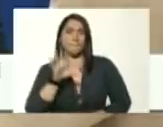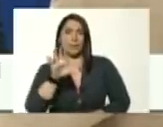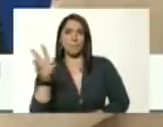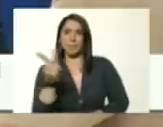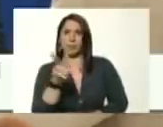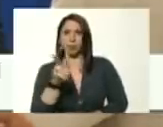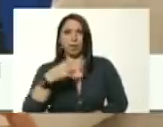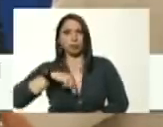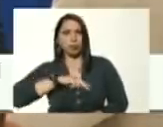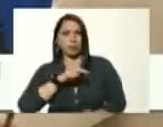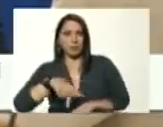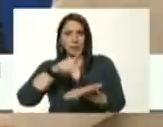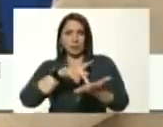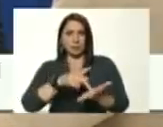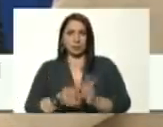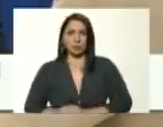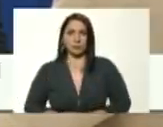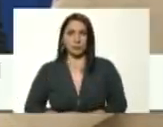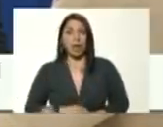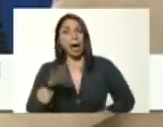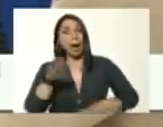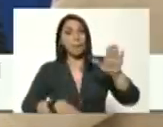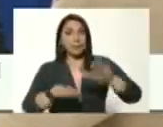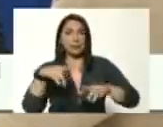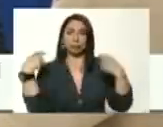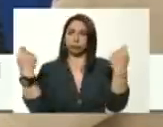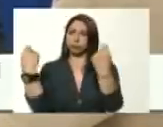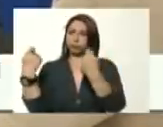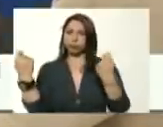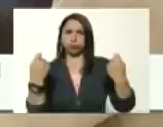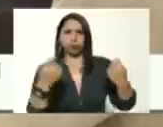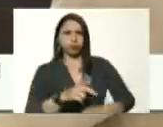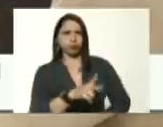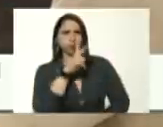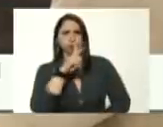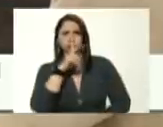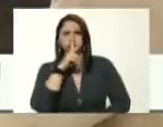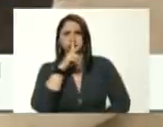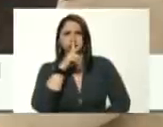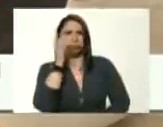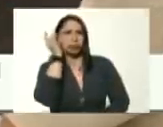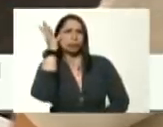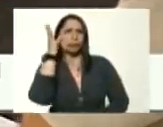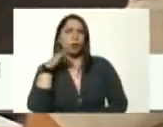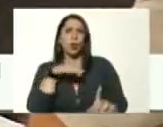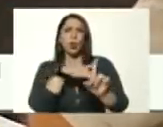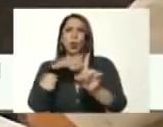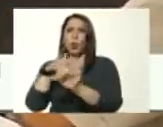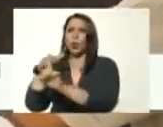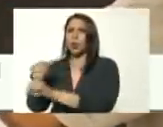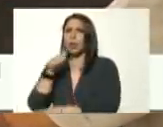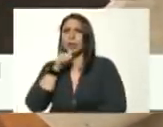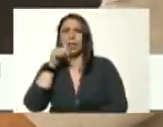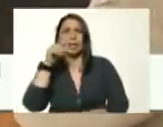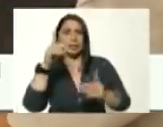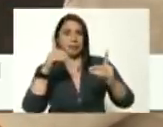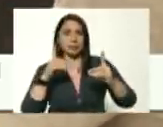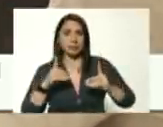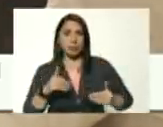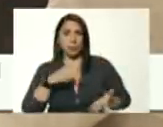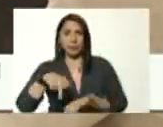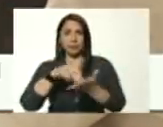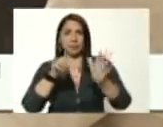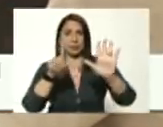nuestra participación a pesar de una campaña despiadada que se generó por contra quienes decidimos participar el 6 de diciembre